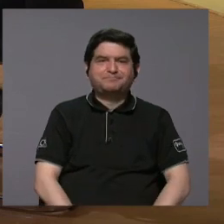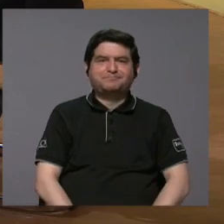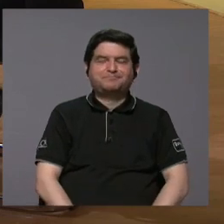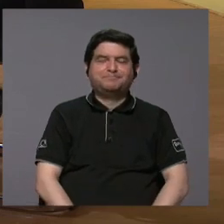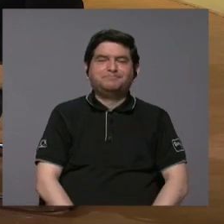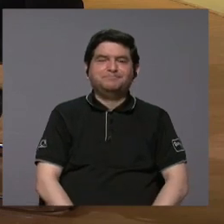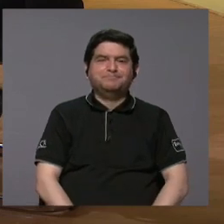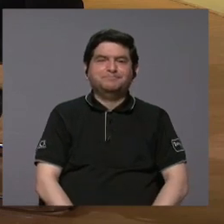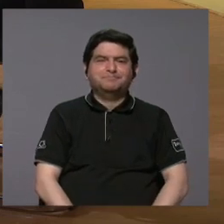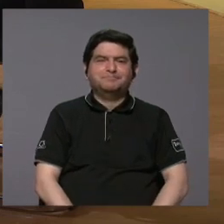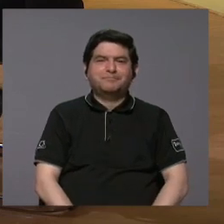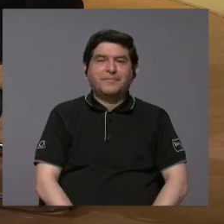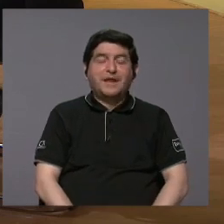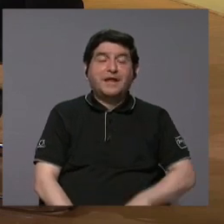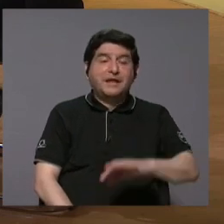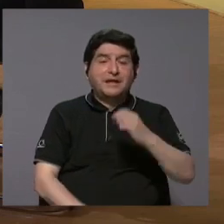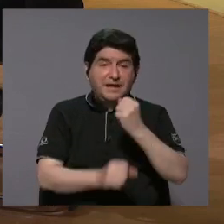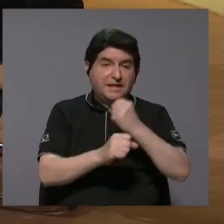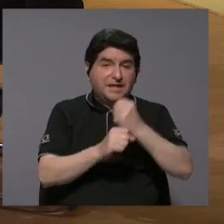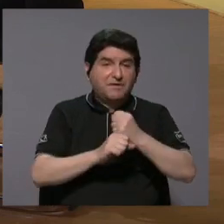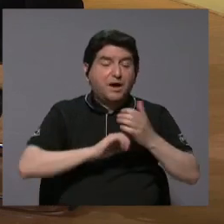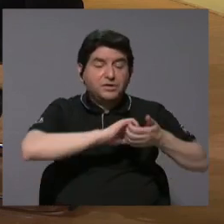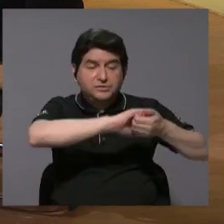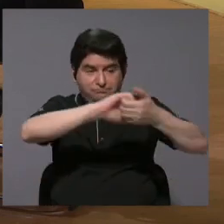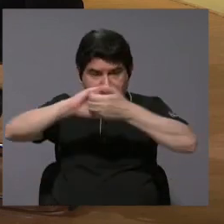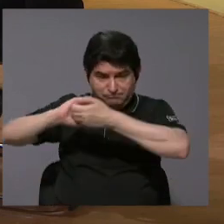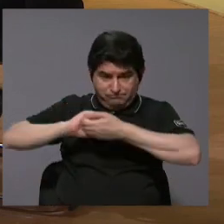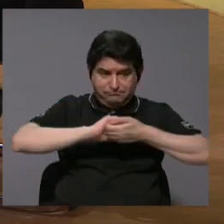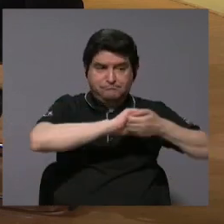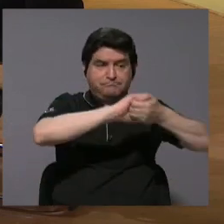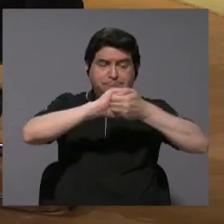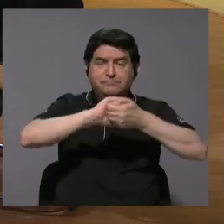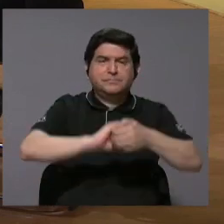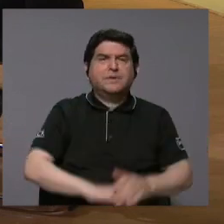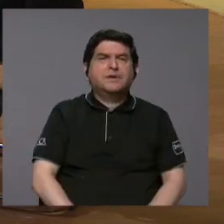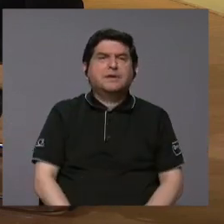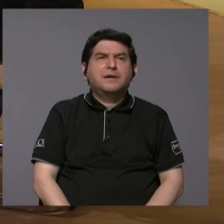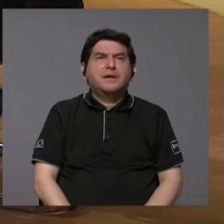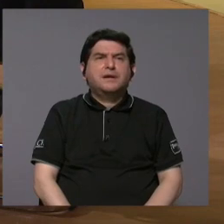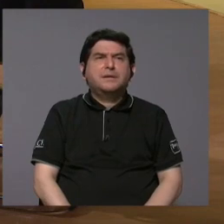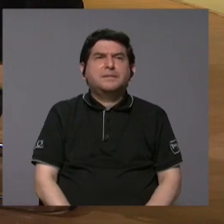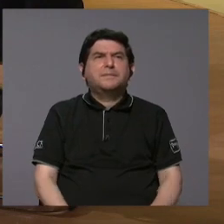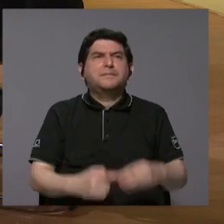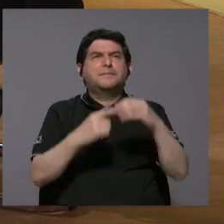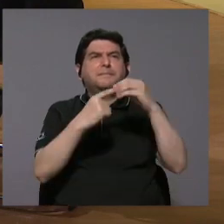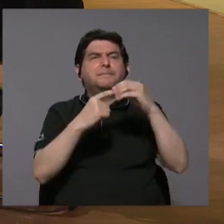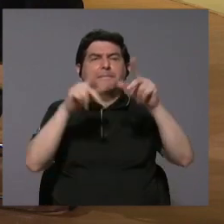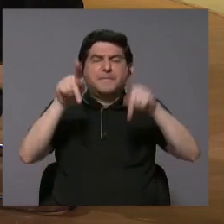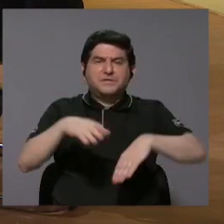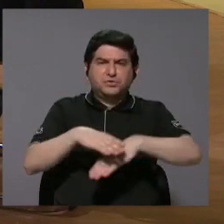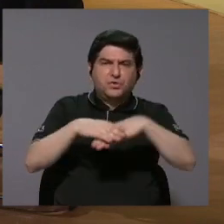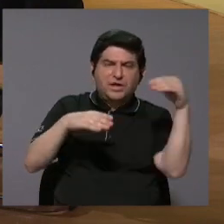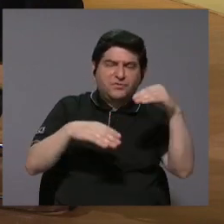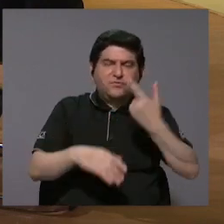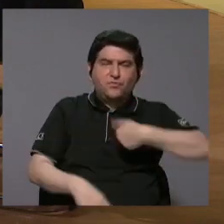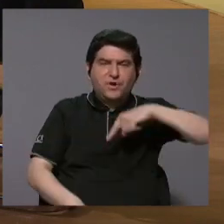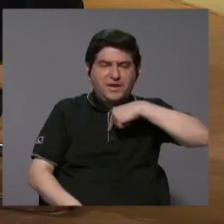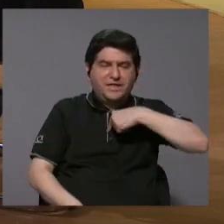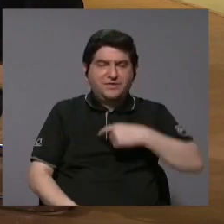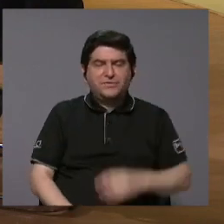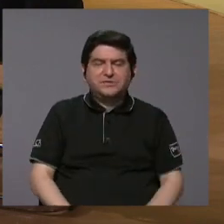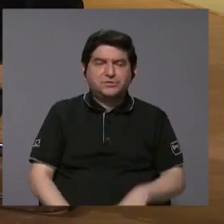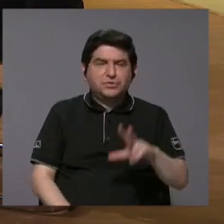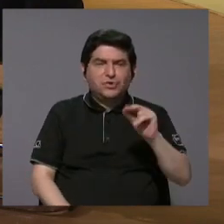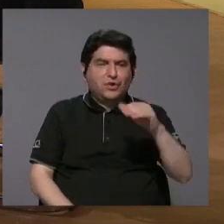que básicamente se hace colaborativamente. Yo diría que más con gente de fuera de nuestro edificio que de dentro, ¿no? Y